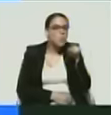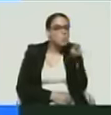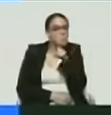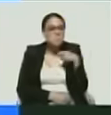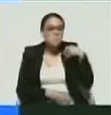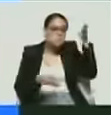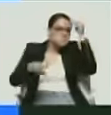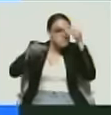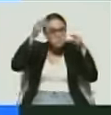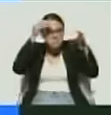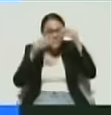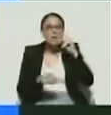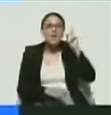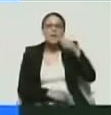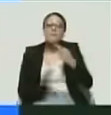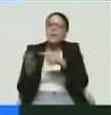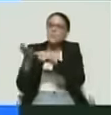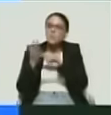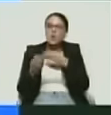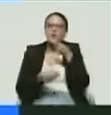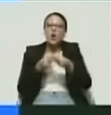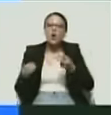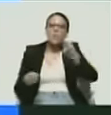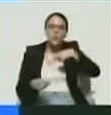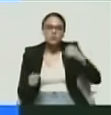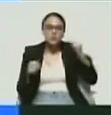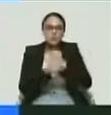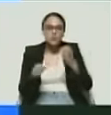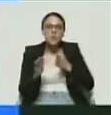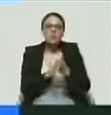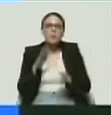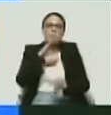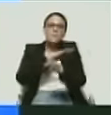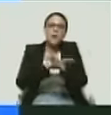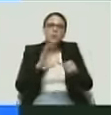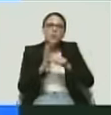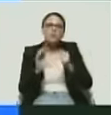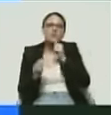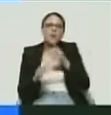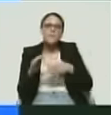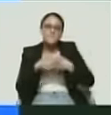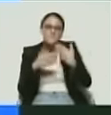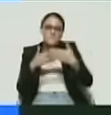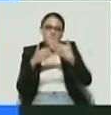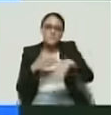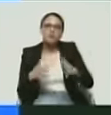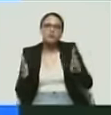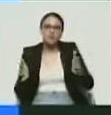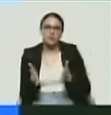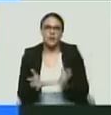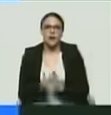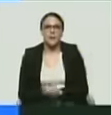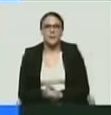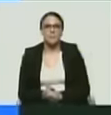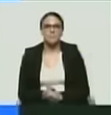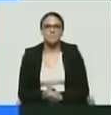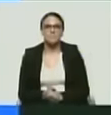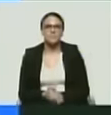dónde se está dirigiendo la fuerza electoral y la fuerza popular. Así que nos vamos a preparar con fuerza y vamos a participar en él.